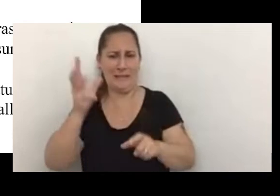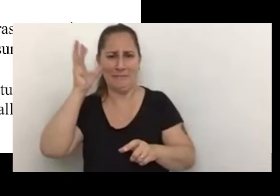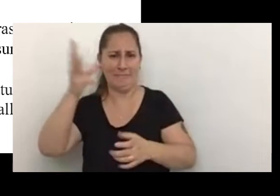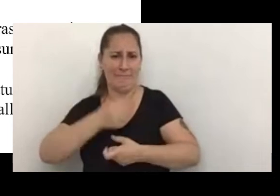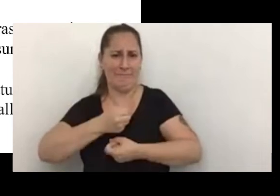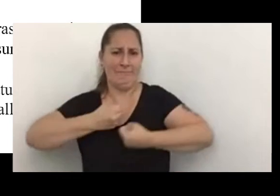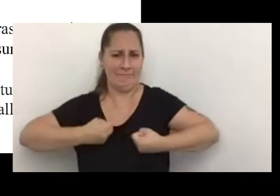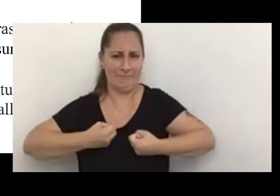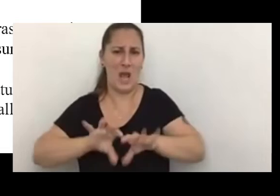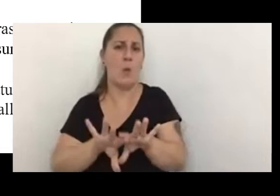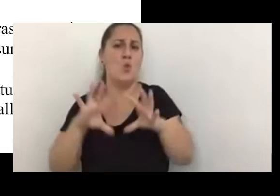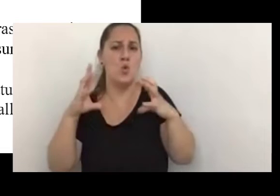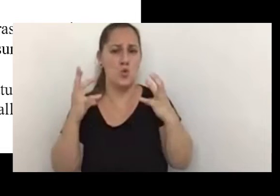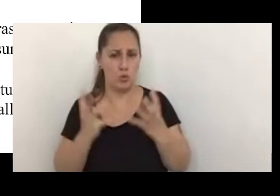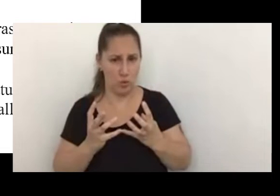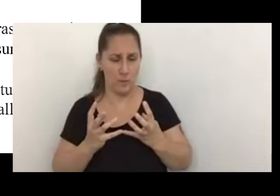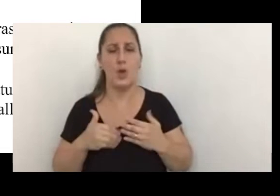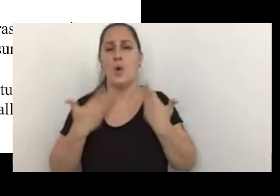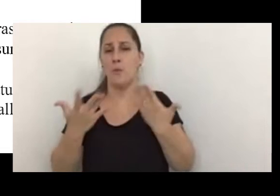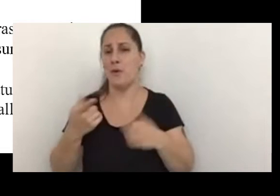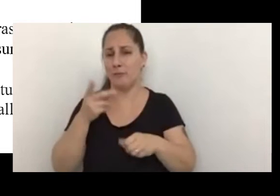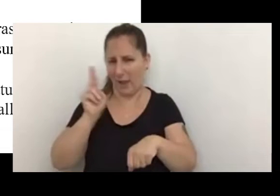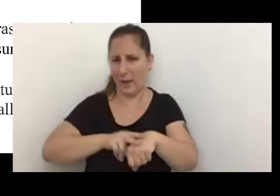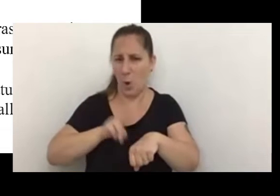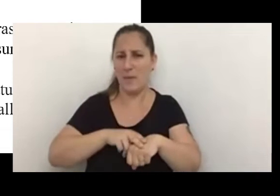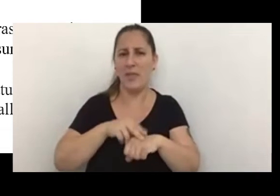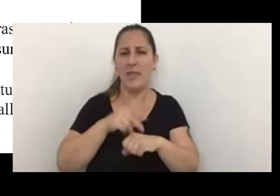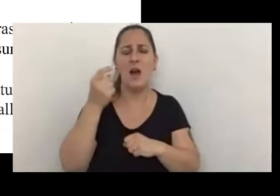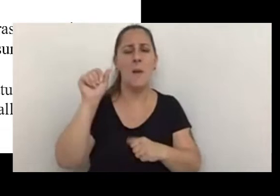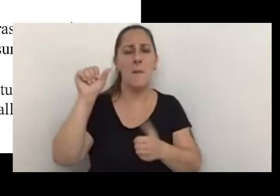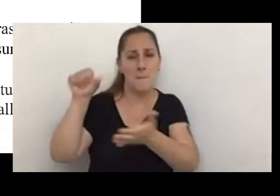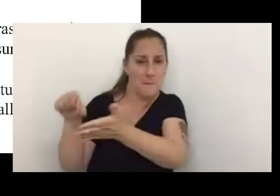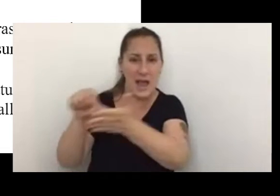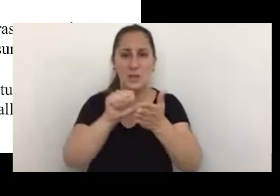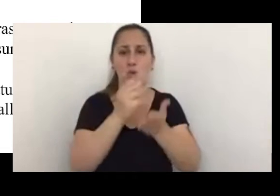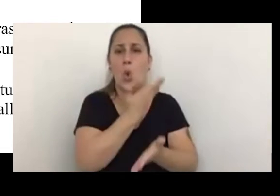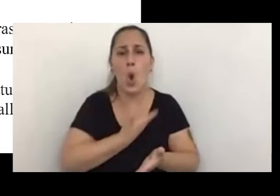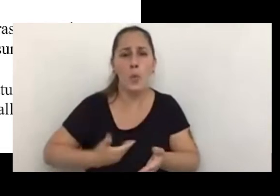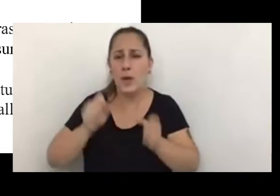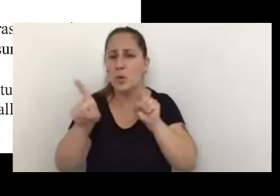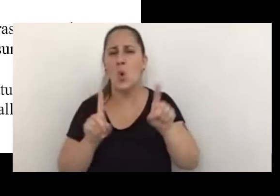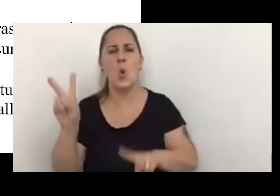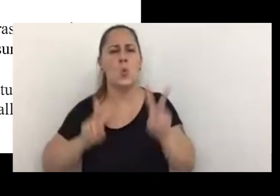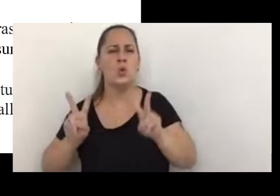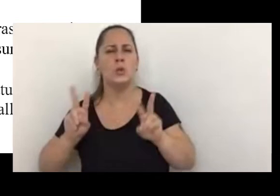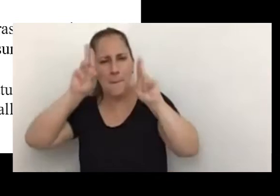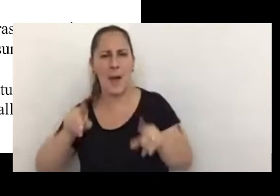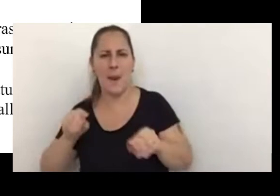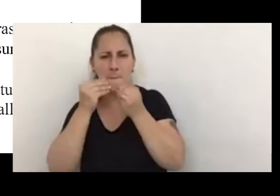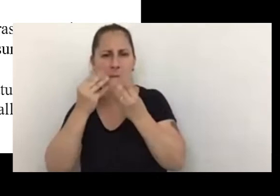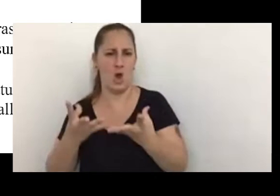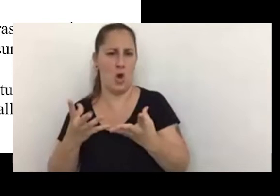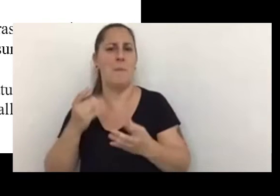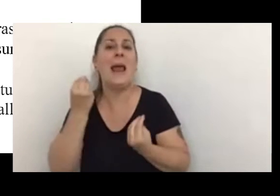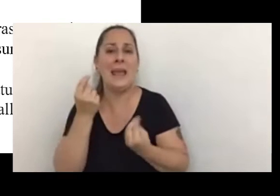el mundo, por lo que se aconseja que los gobiernos busquen medidas más efectivas para mejorar la alimentación de